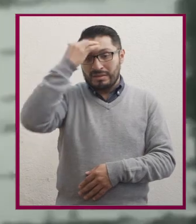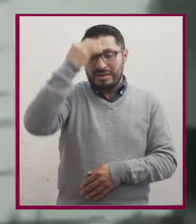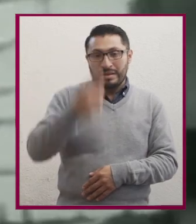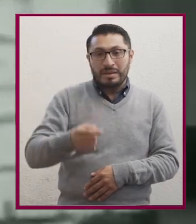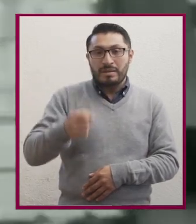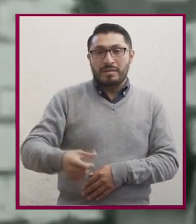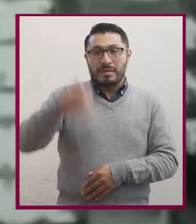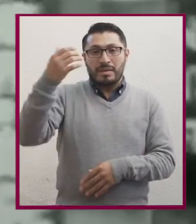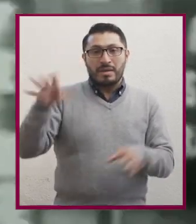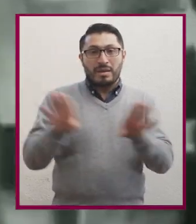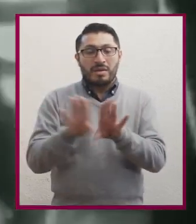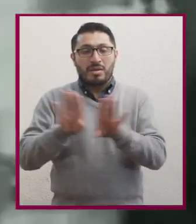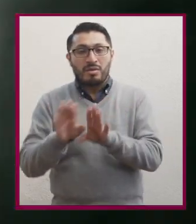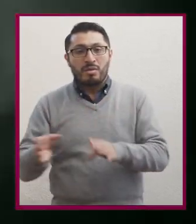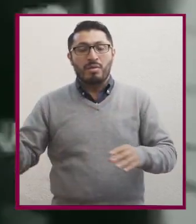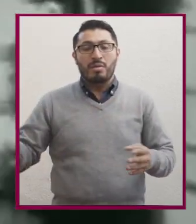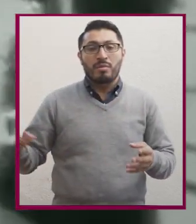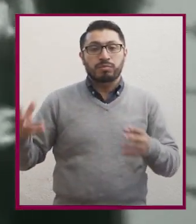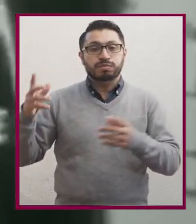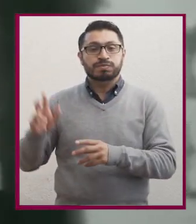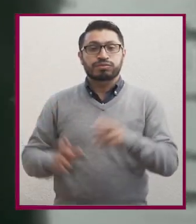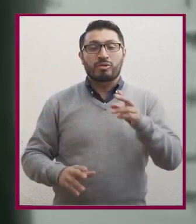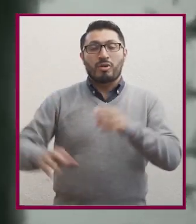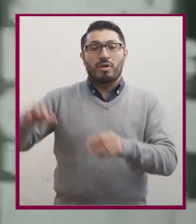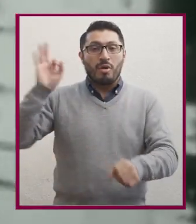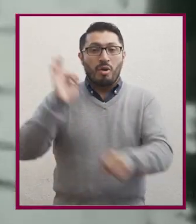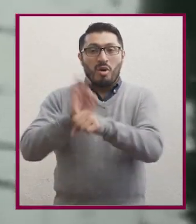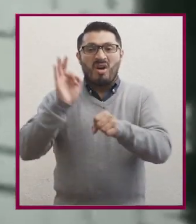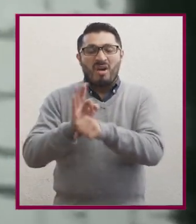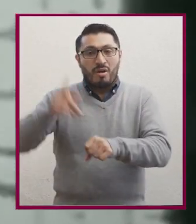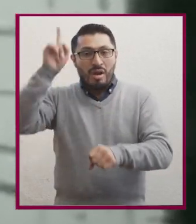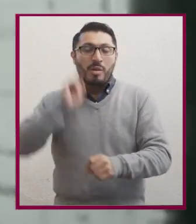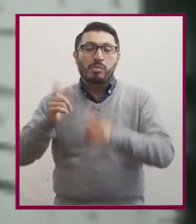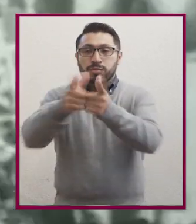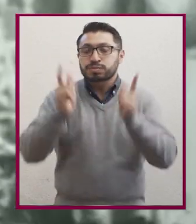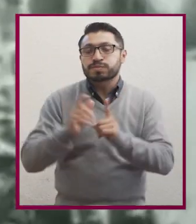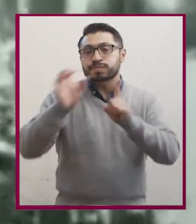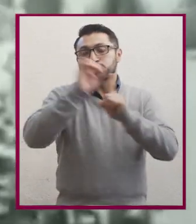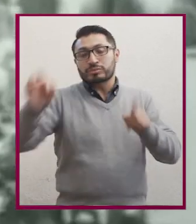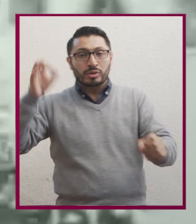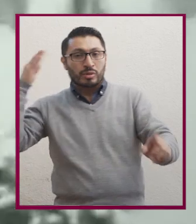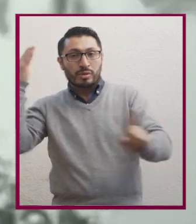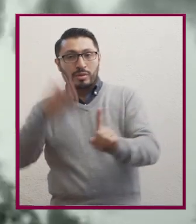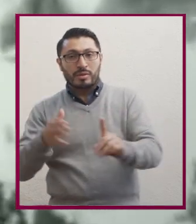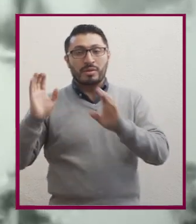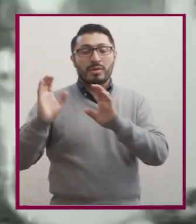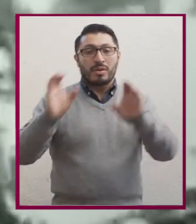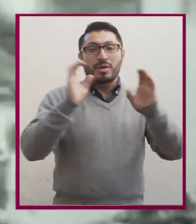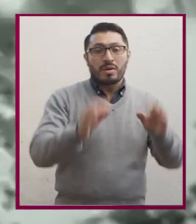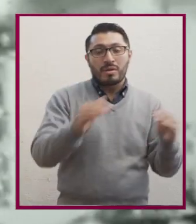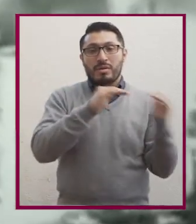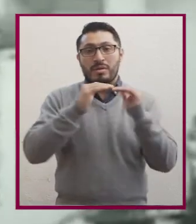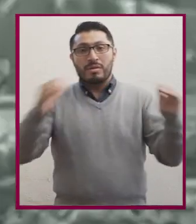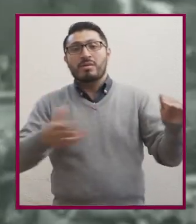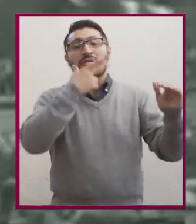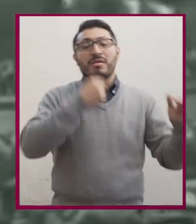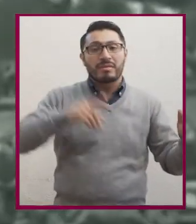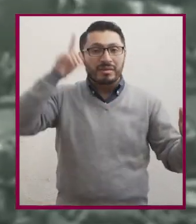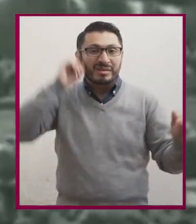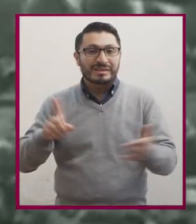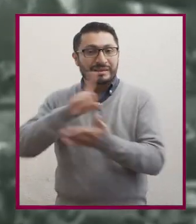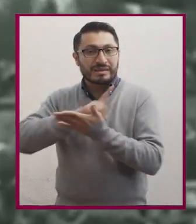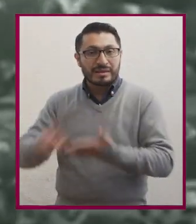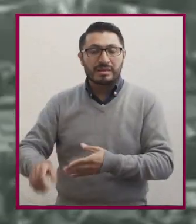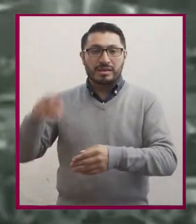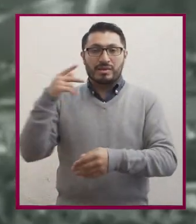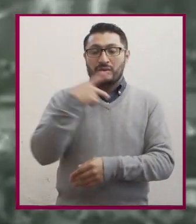primera ola del feminismo. Esta ola se enfocó en luchar por la igualdad de la mujer y el hombre frente a la ley, el derecho a